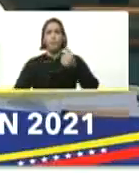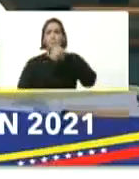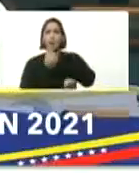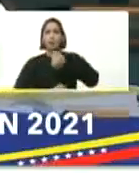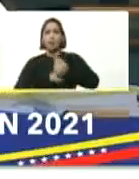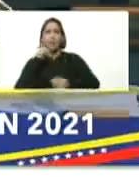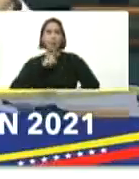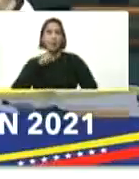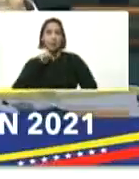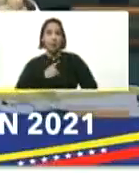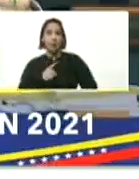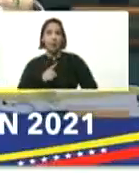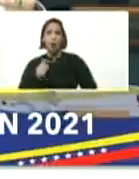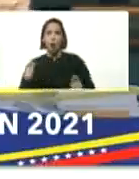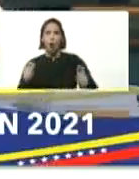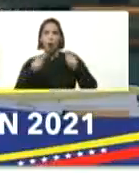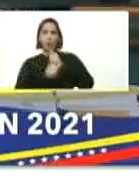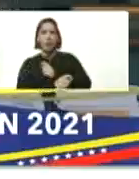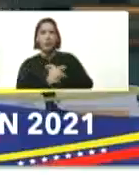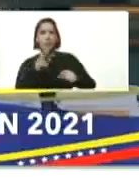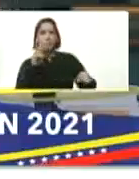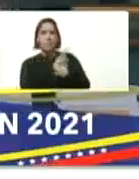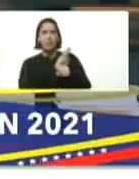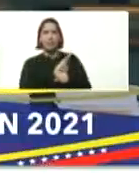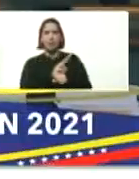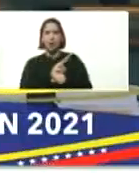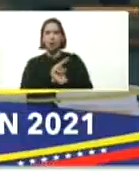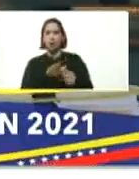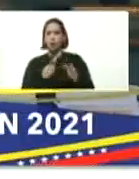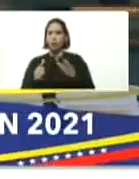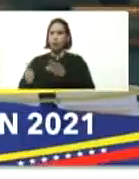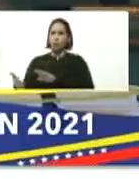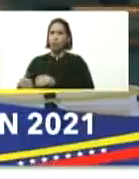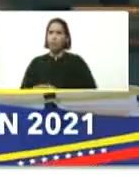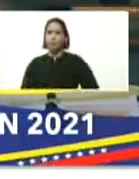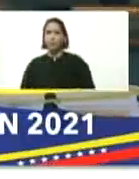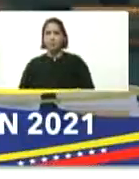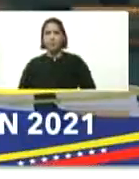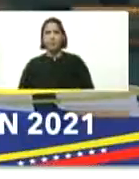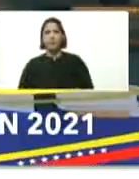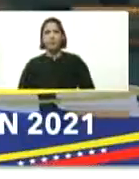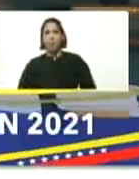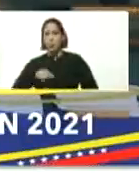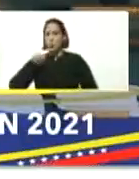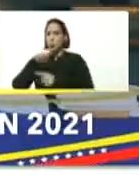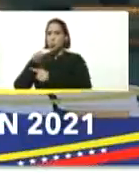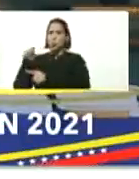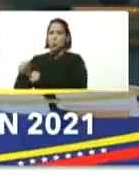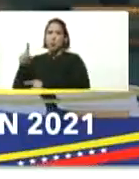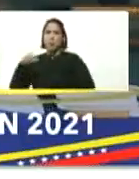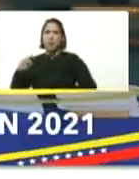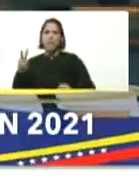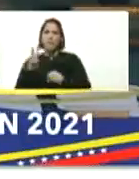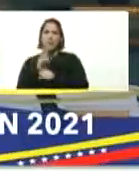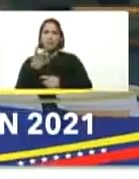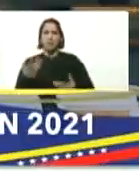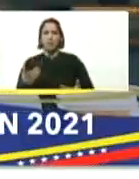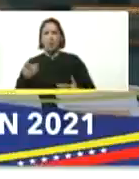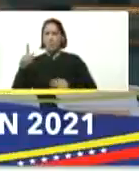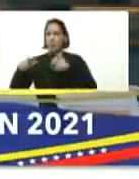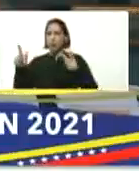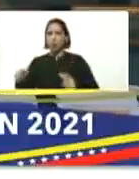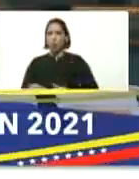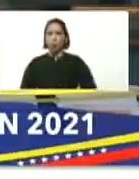a los victimarios y asesinos en acusadores, en víctimas, ¿ah?,